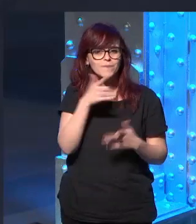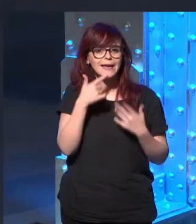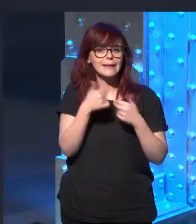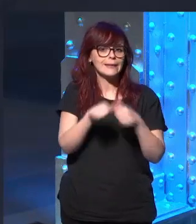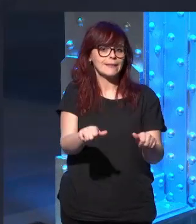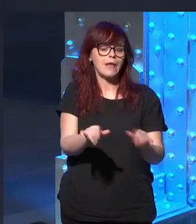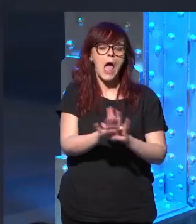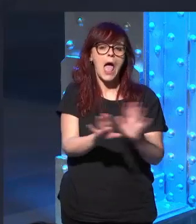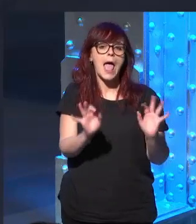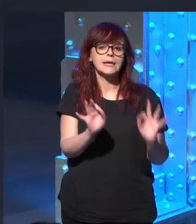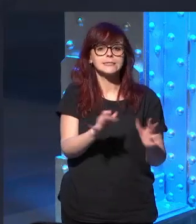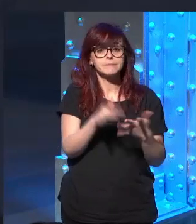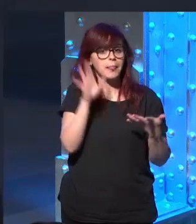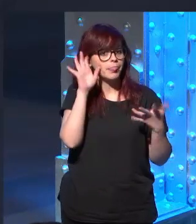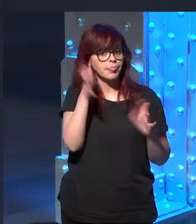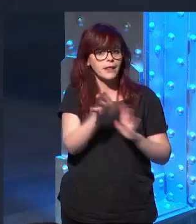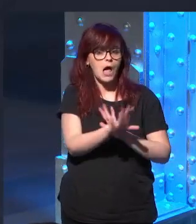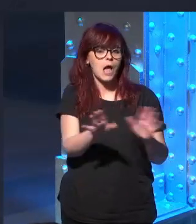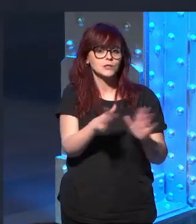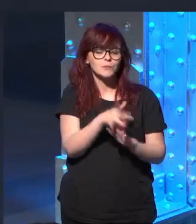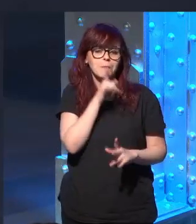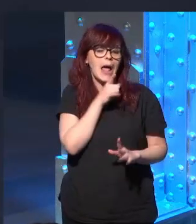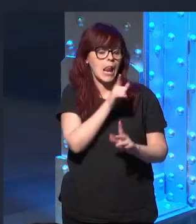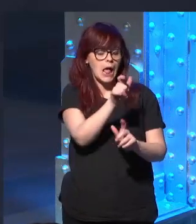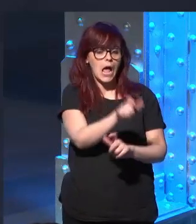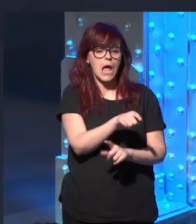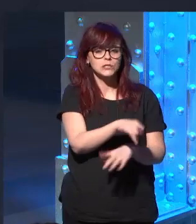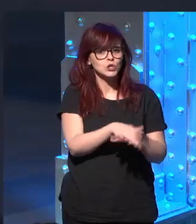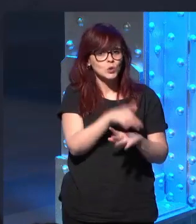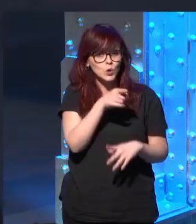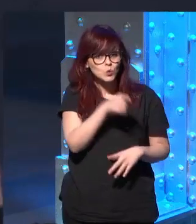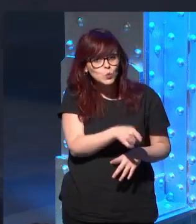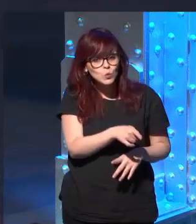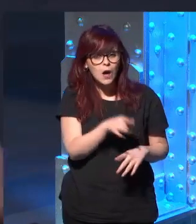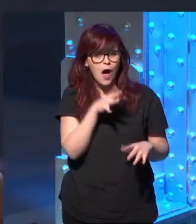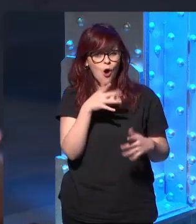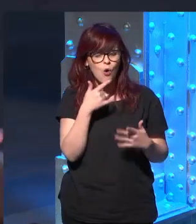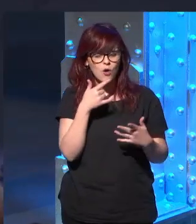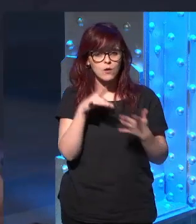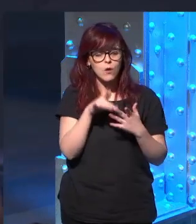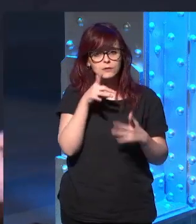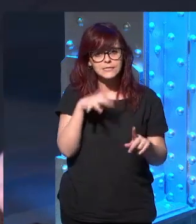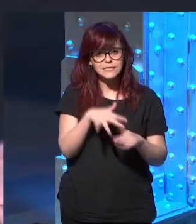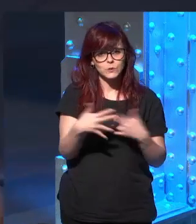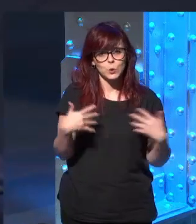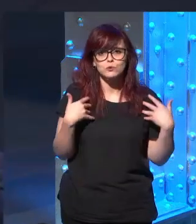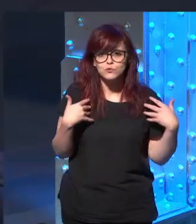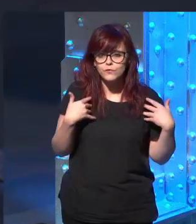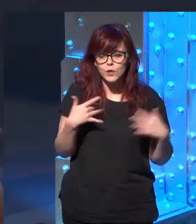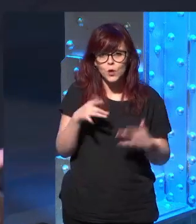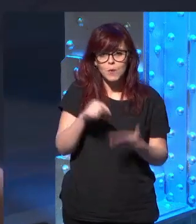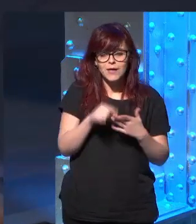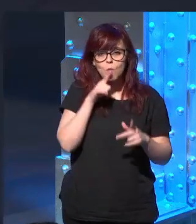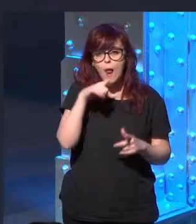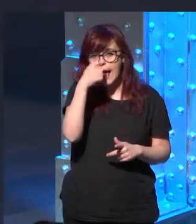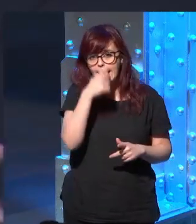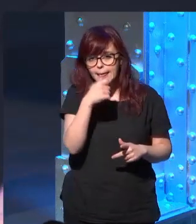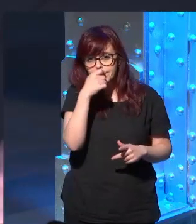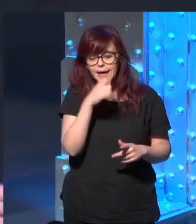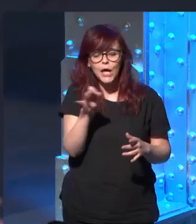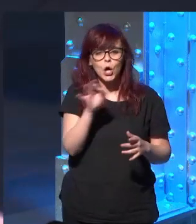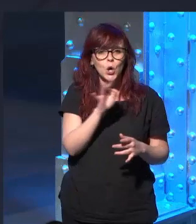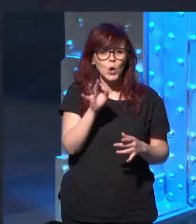etiqueta de que está tarado, ¿no? Que tienes una tara. Tú no tienes ninguna tara. Tú estás pasando por un momento malo, como cuando tienes una gripe o cuando